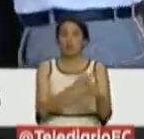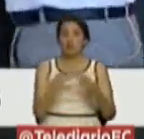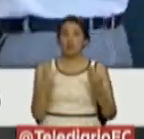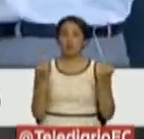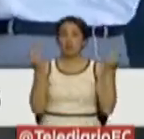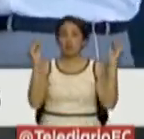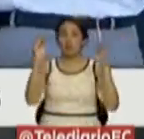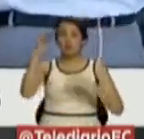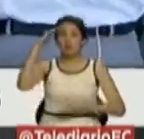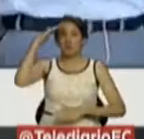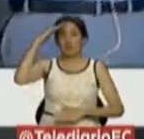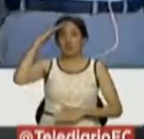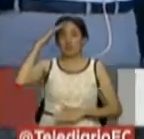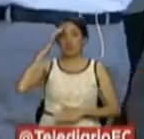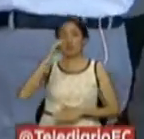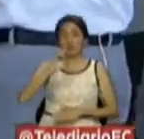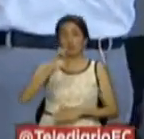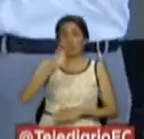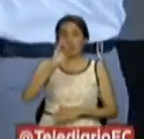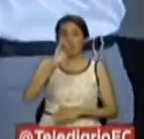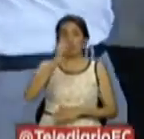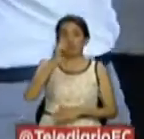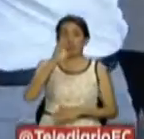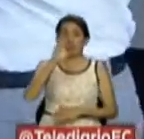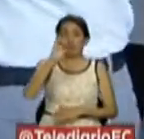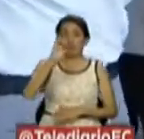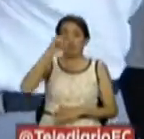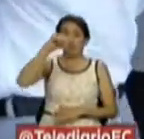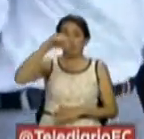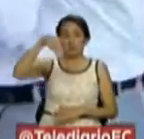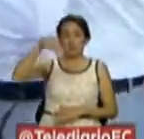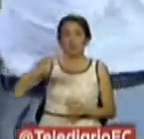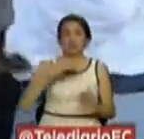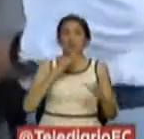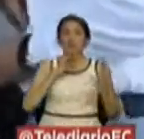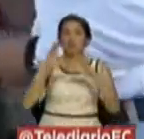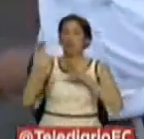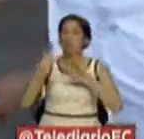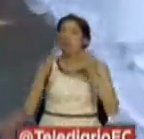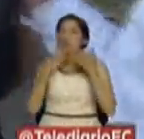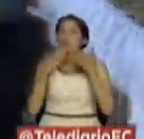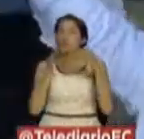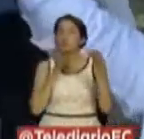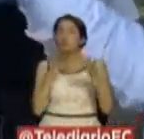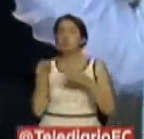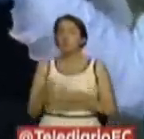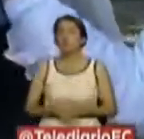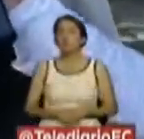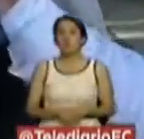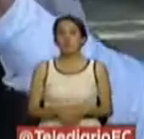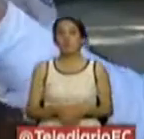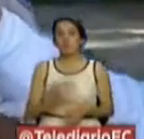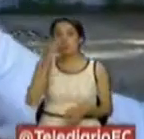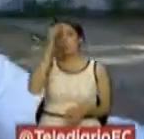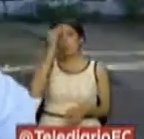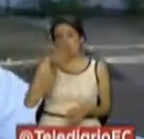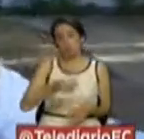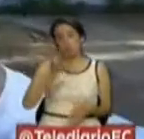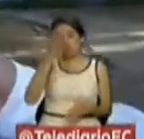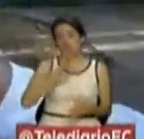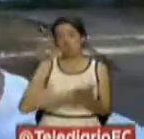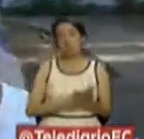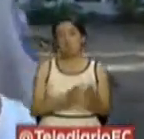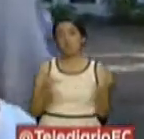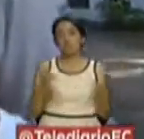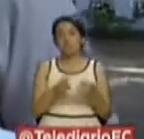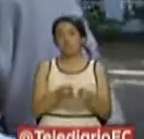apoyo. Aquí está el capitán Cristian Granizo, que nos cuenta un poco sobre los patrullajes que se realizan en los exteriores de los planteles educativos. Muy buenos días.